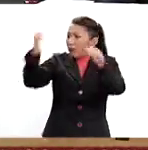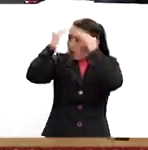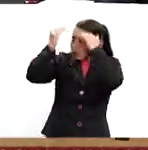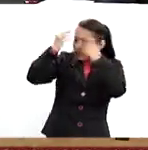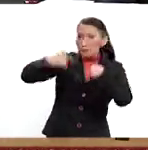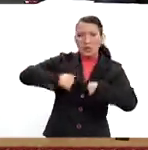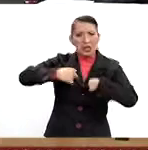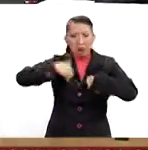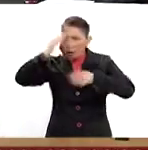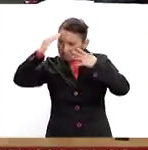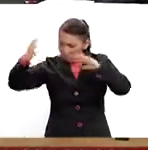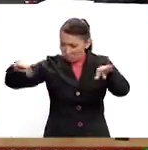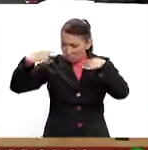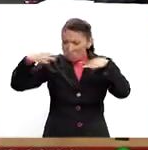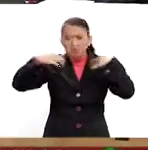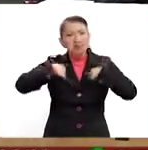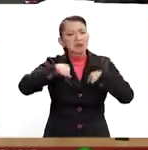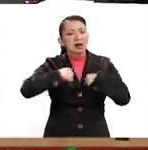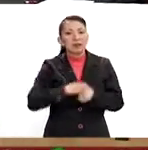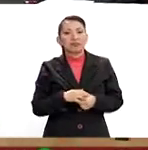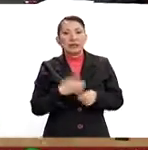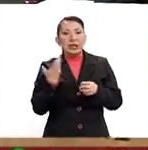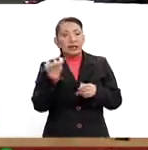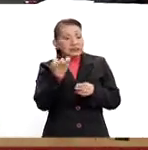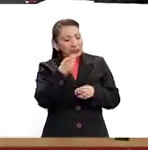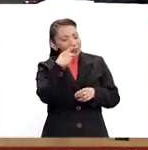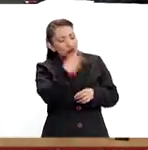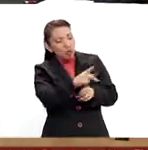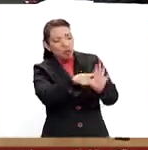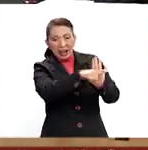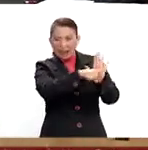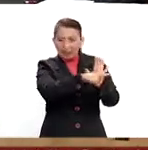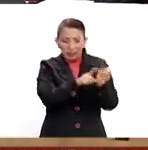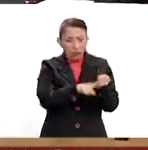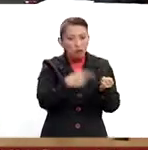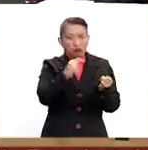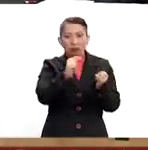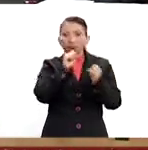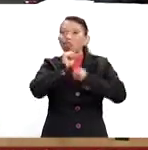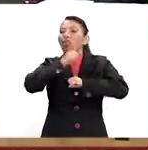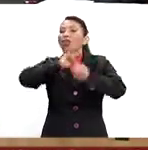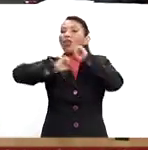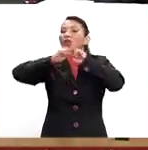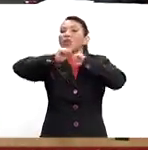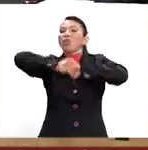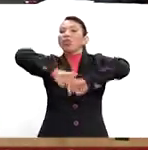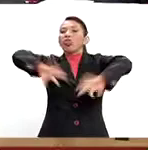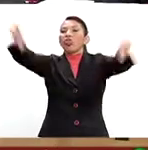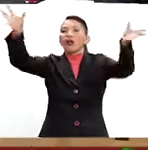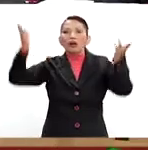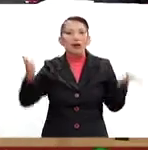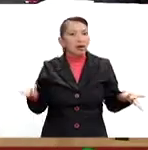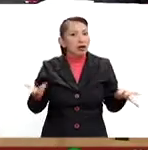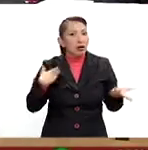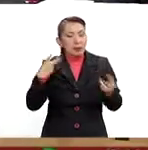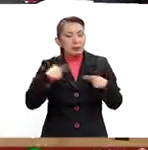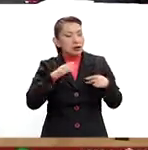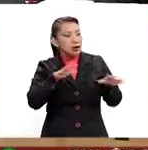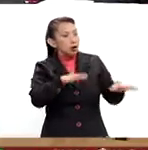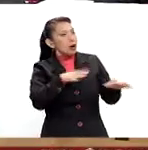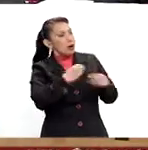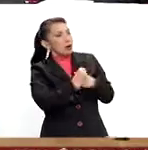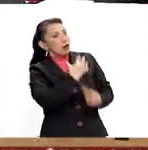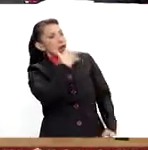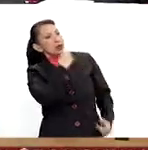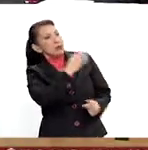muy cierto esto. El estruendo, lo negativo, etcétera, tiene mayor impacto entre la población, ¿no? Por lo